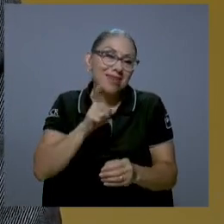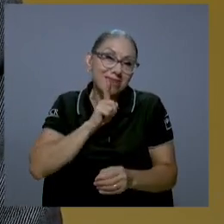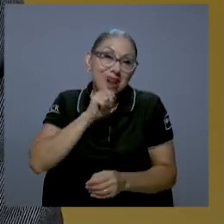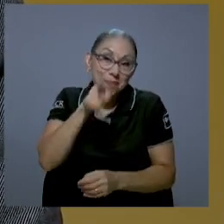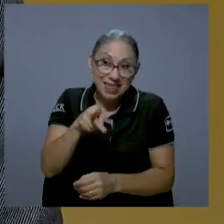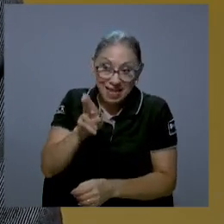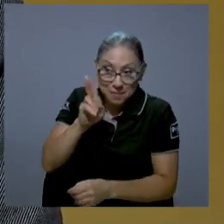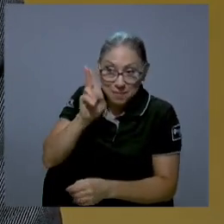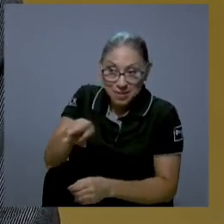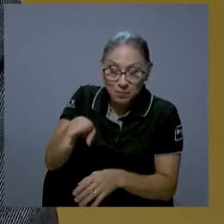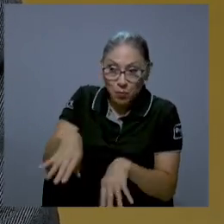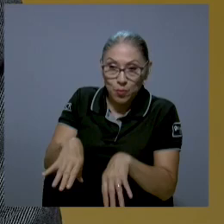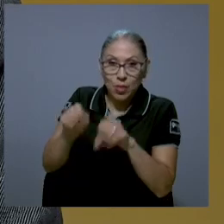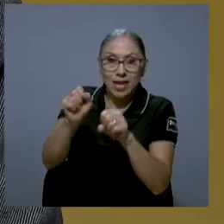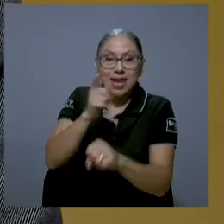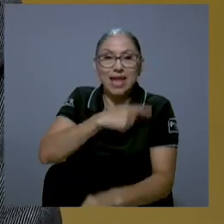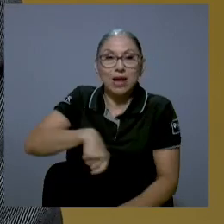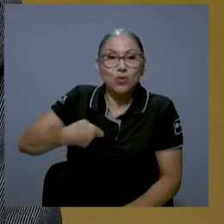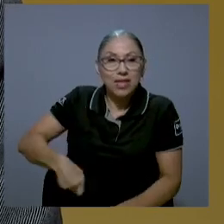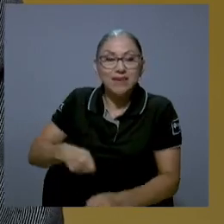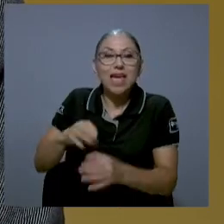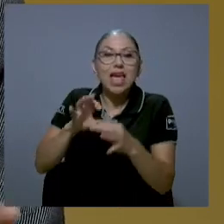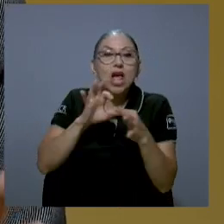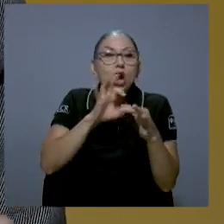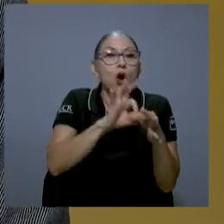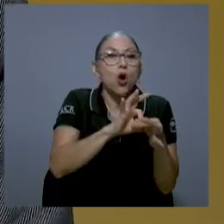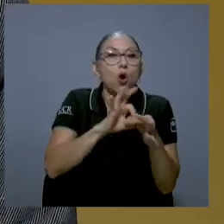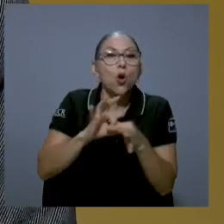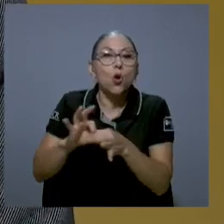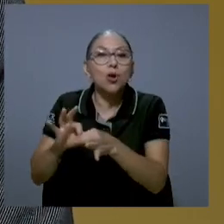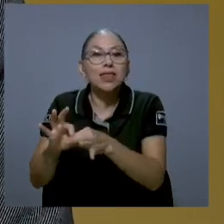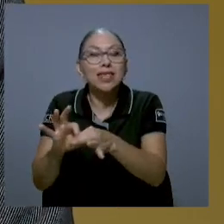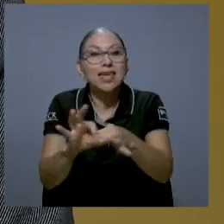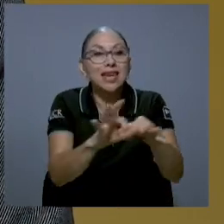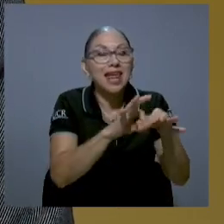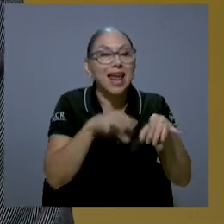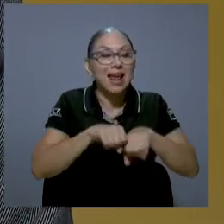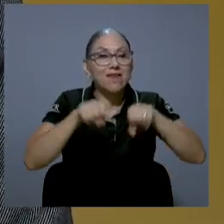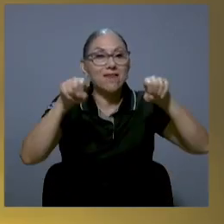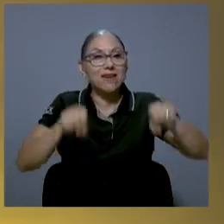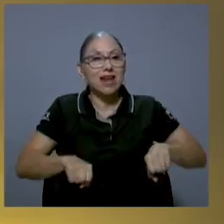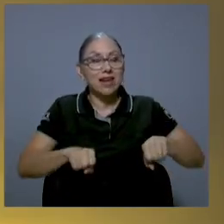Ejecutivo el que coordine y el que ordene el régimen descentralizado.